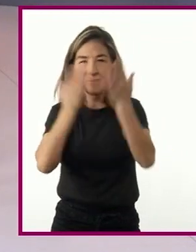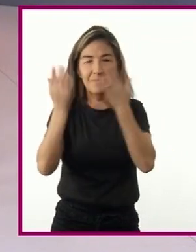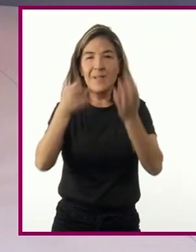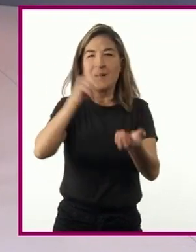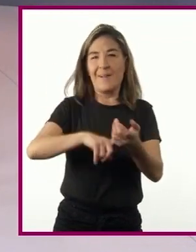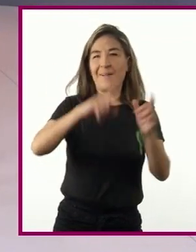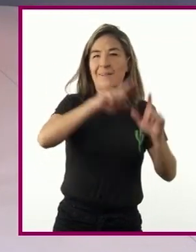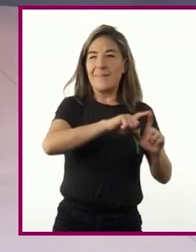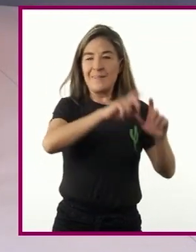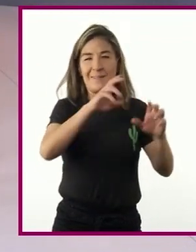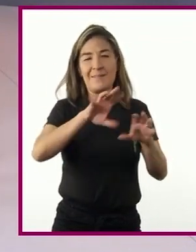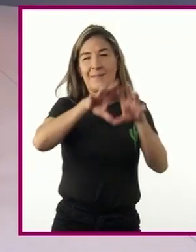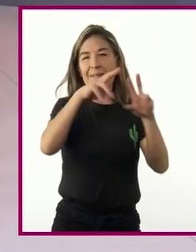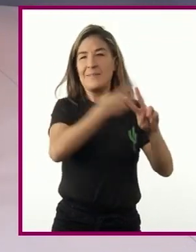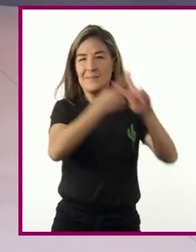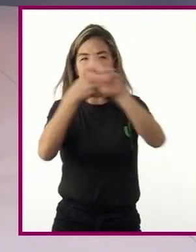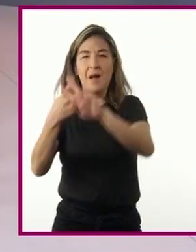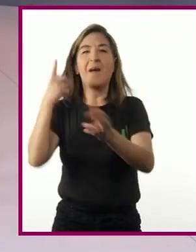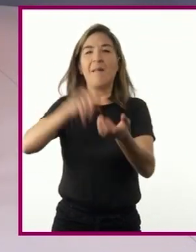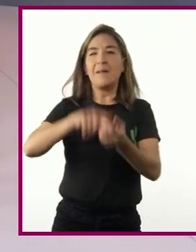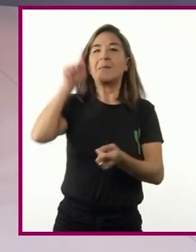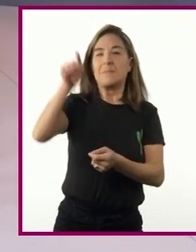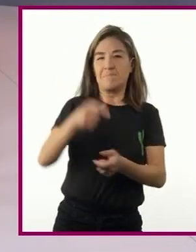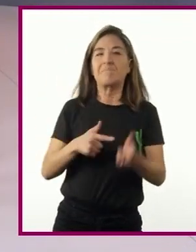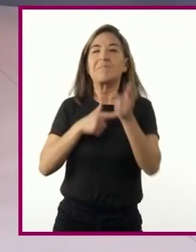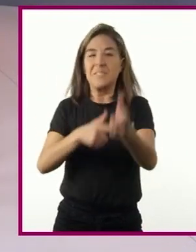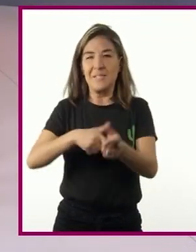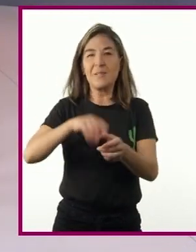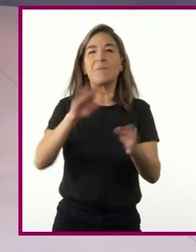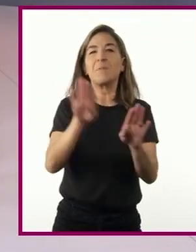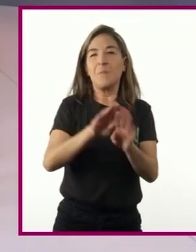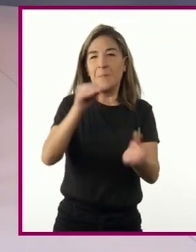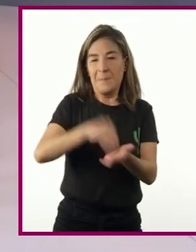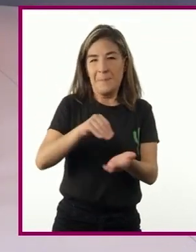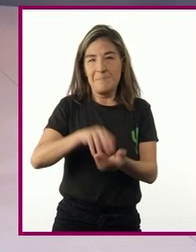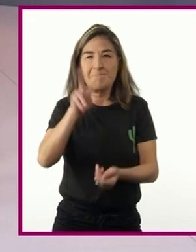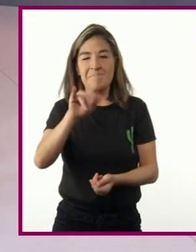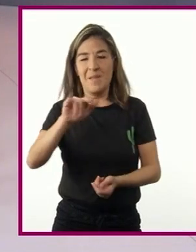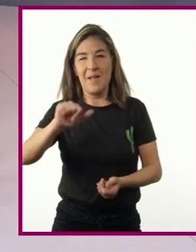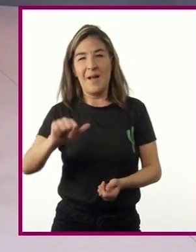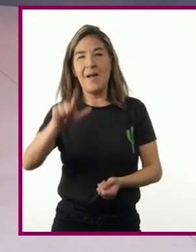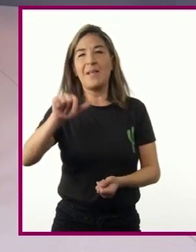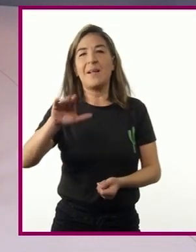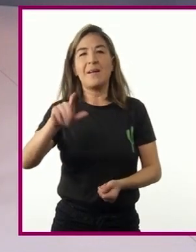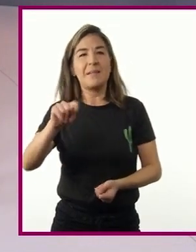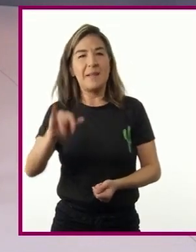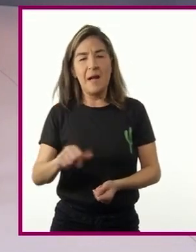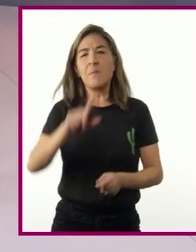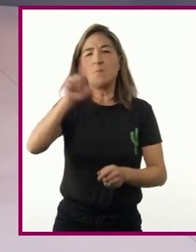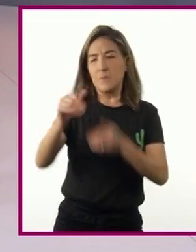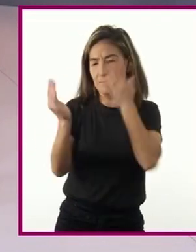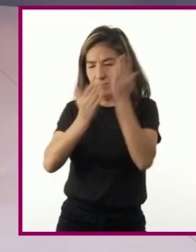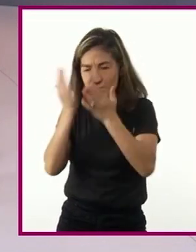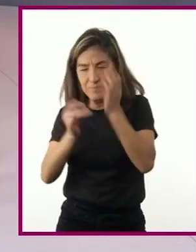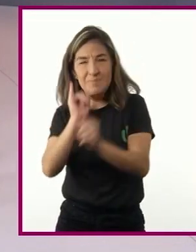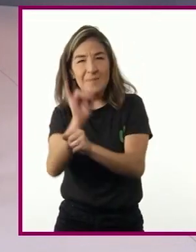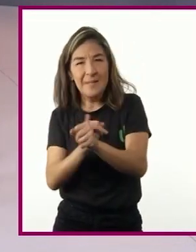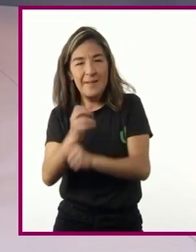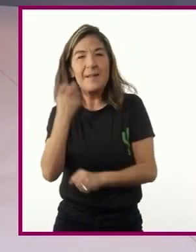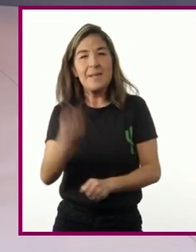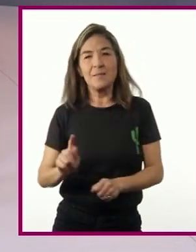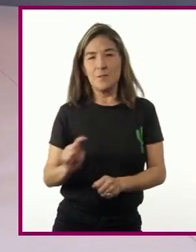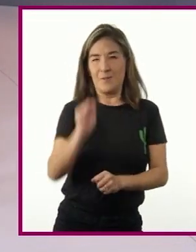estrellas estaban contenidas en la Vía Láctea, pero con los estudios del universo y los avances